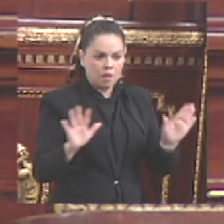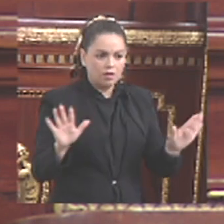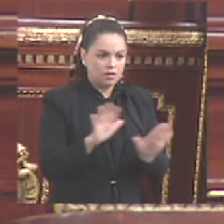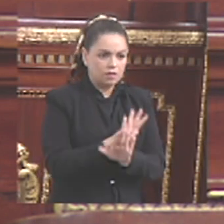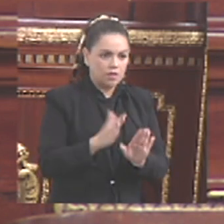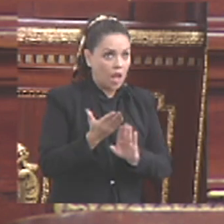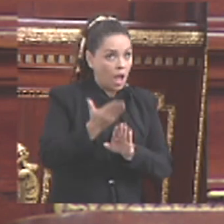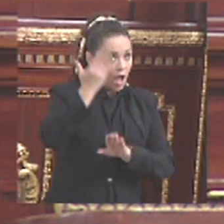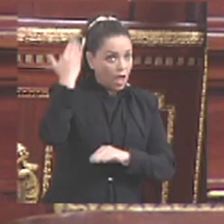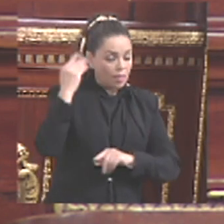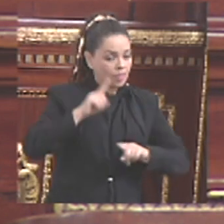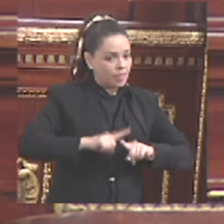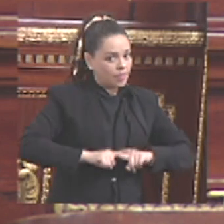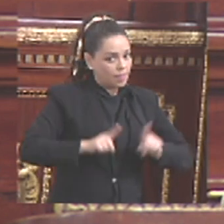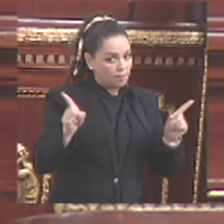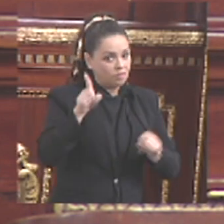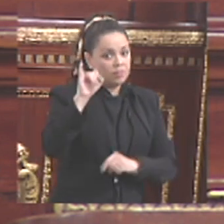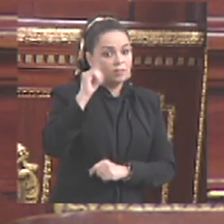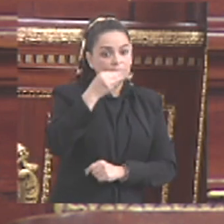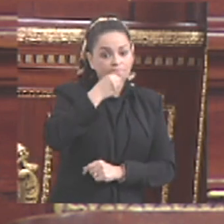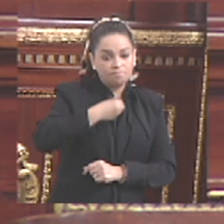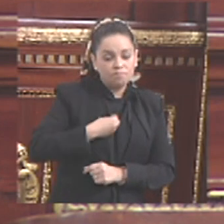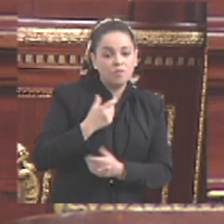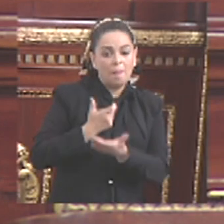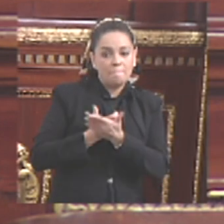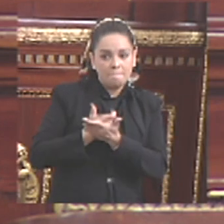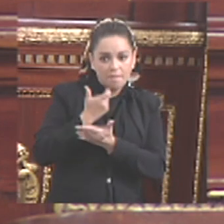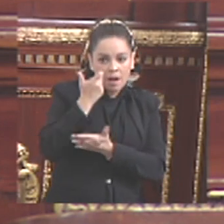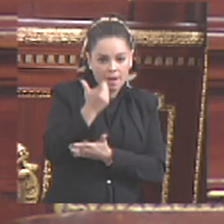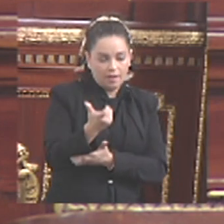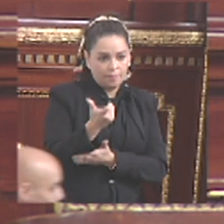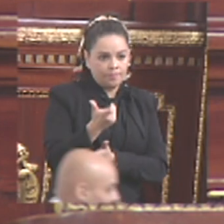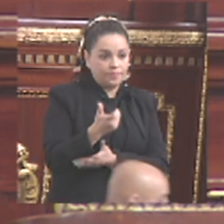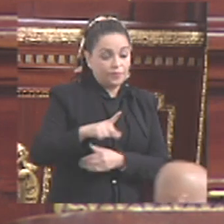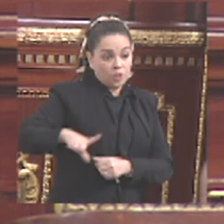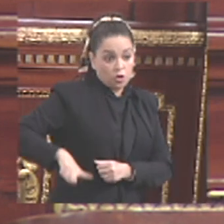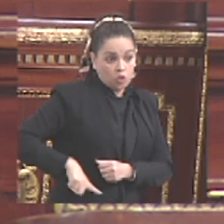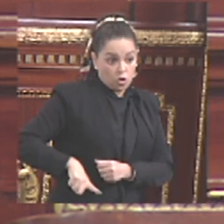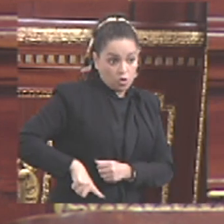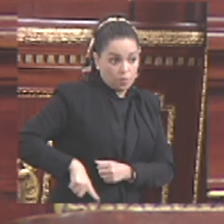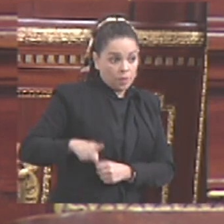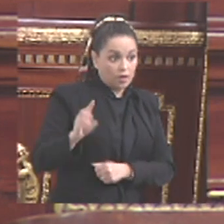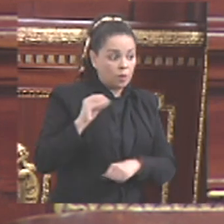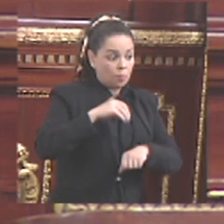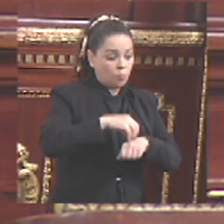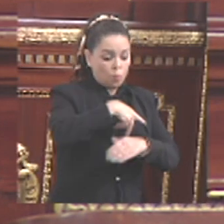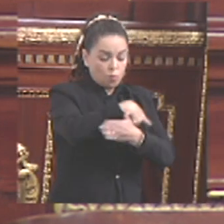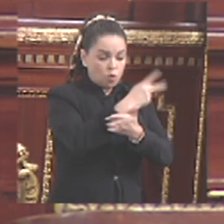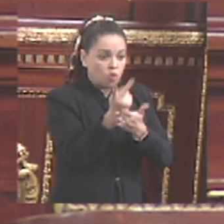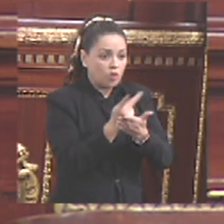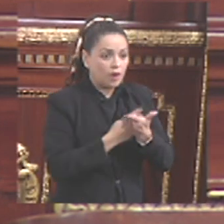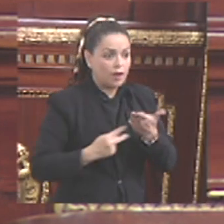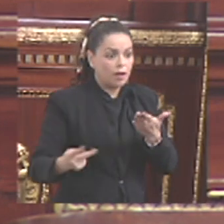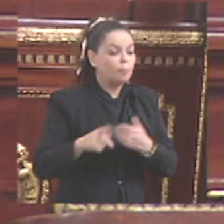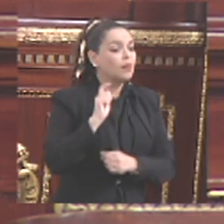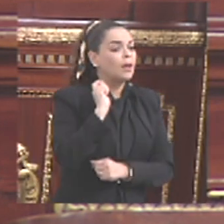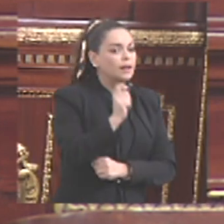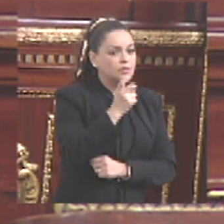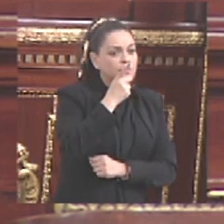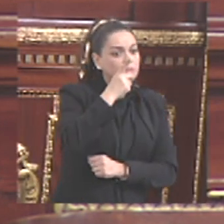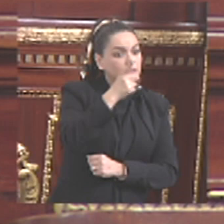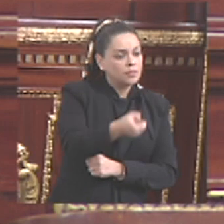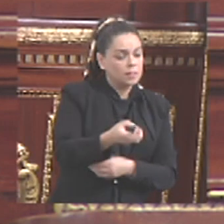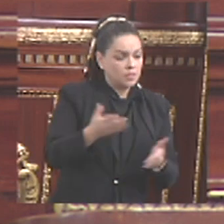el gobierno de la Ciudad de México ha implementado un programa sin precedentes donde la reconstrucción de